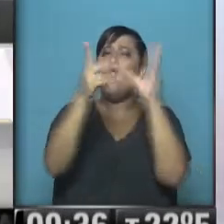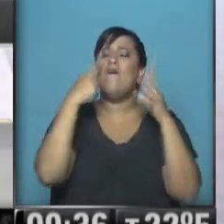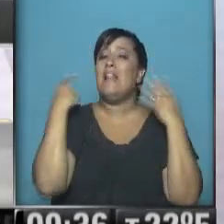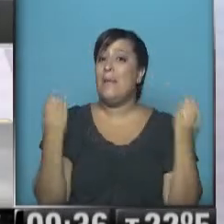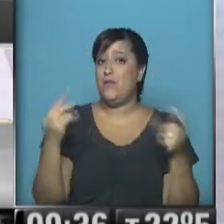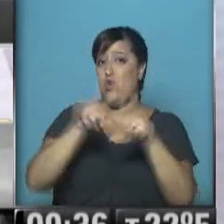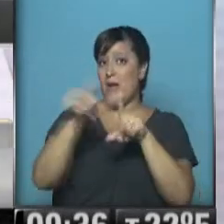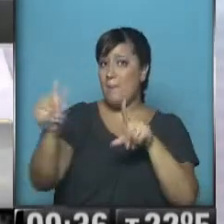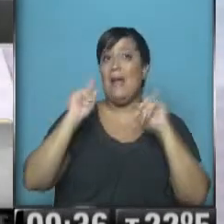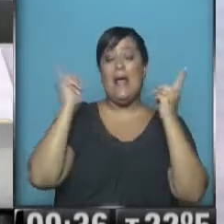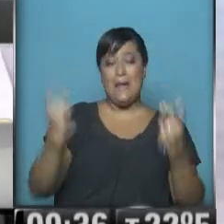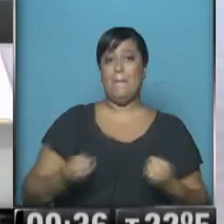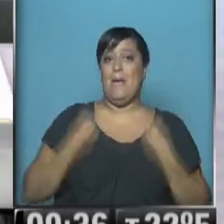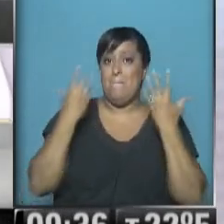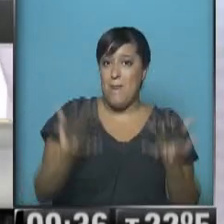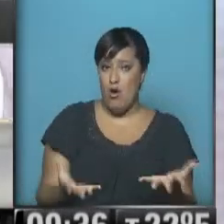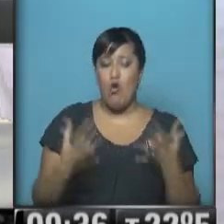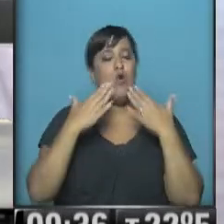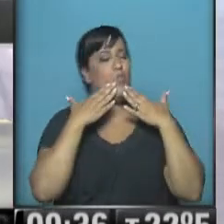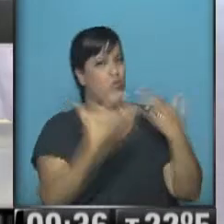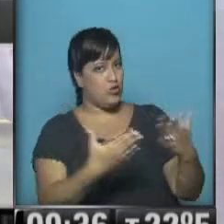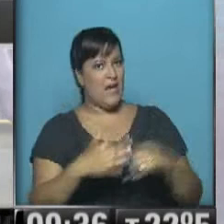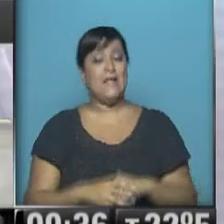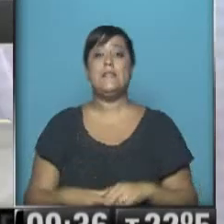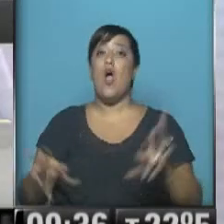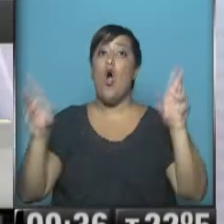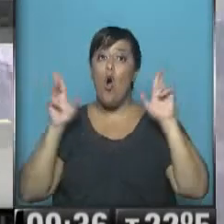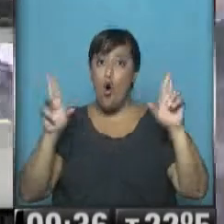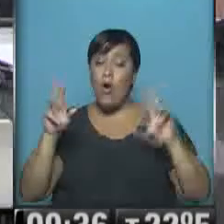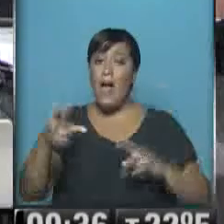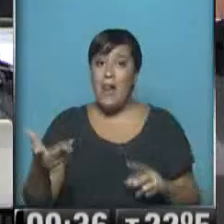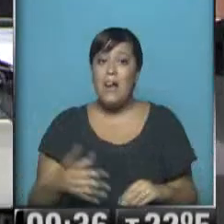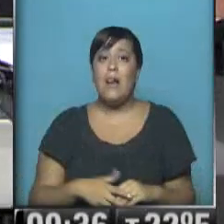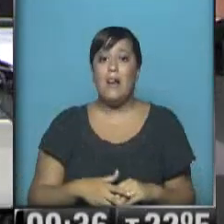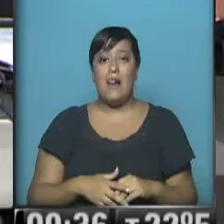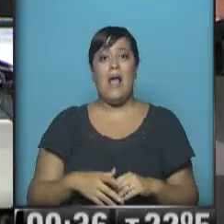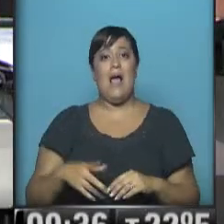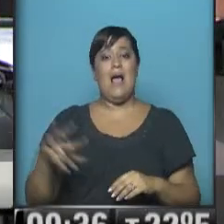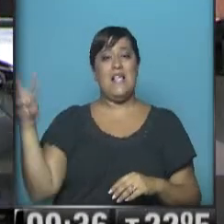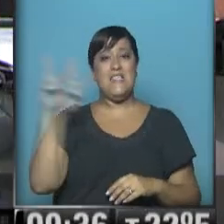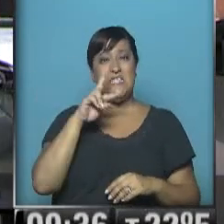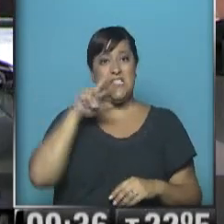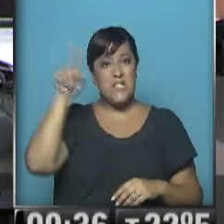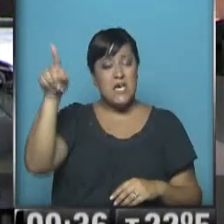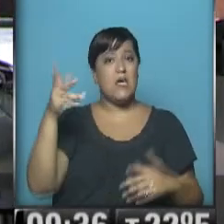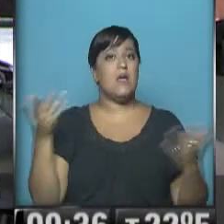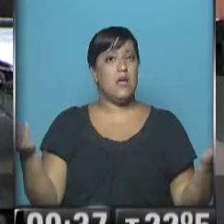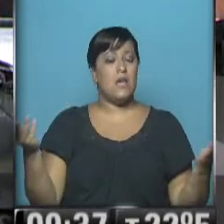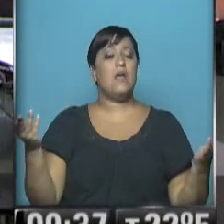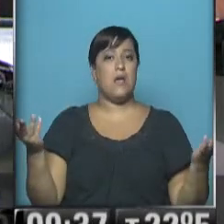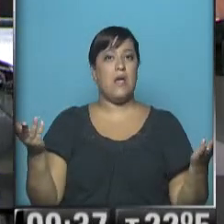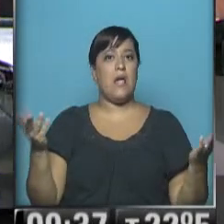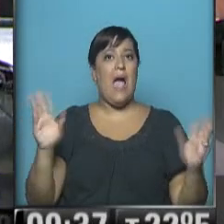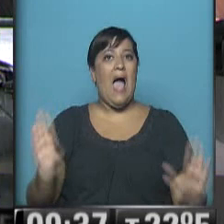y también su pronta recuperación. Muchas gracias. Y ojalá que en cuanto pueda esta chica tenga el apto